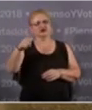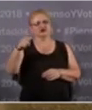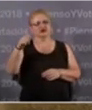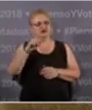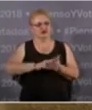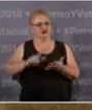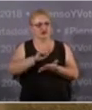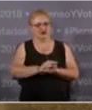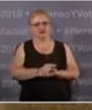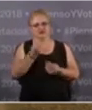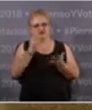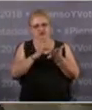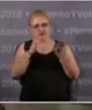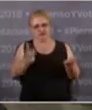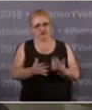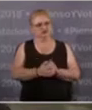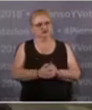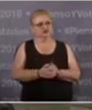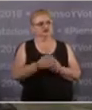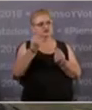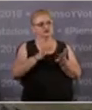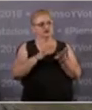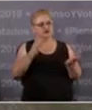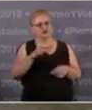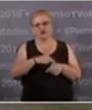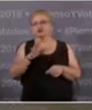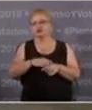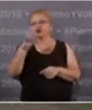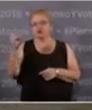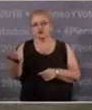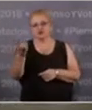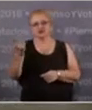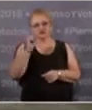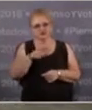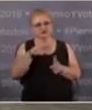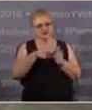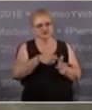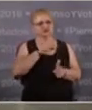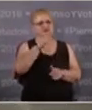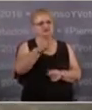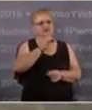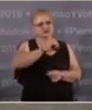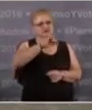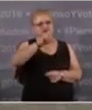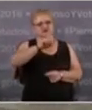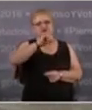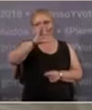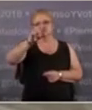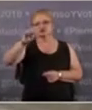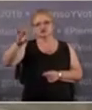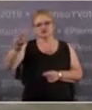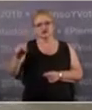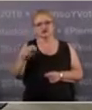Muchas gracias. Muchas gracias, doctora, por la pregunta. Y seguimos el mismo formato. Tocamos las cajas para decir el sí